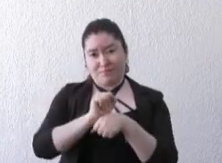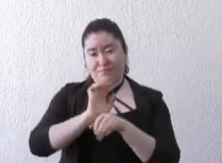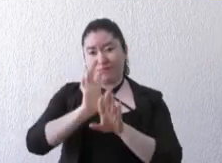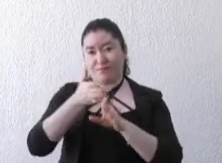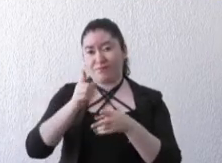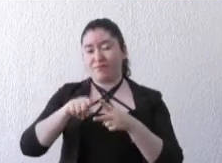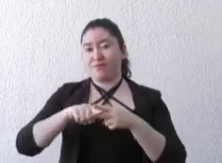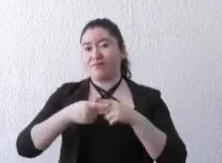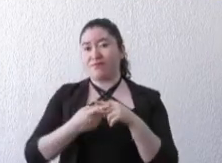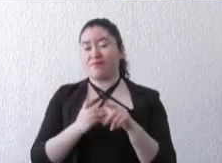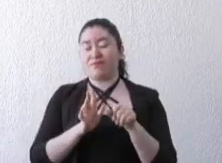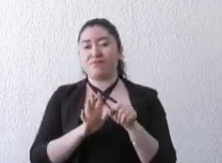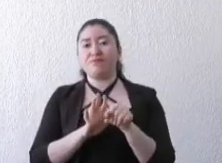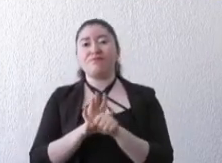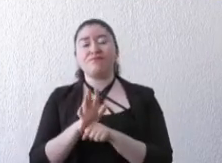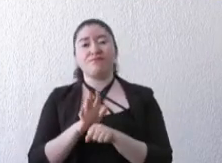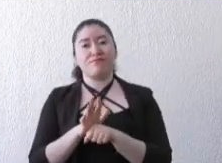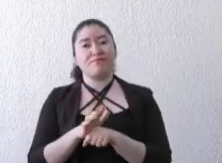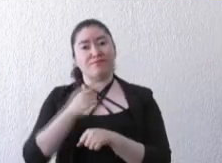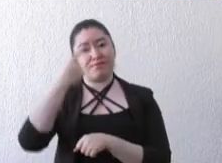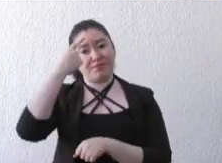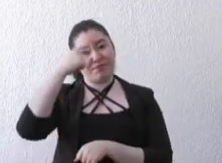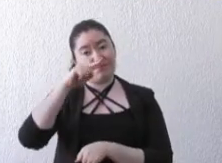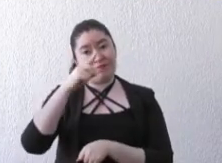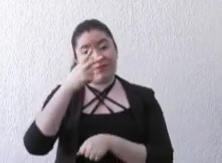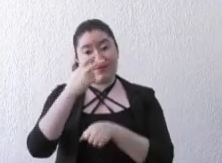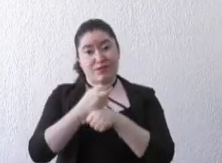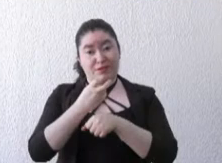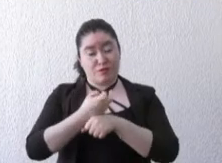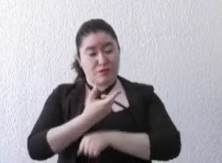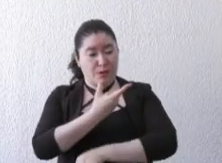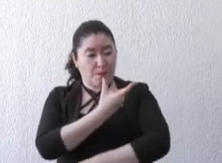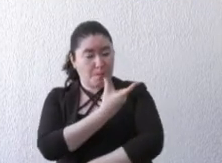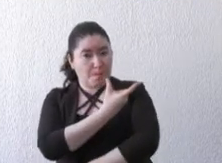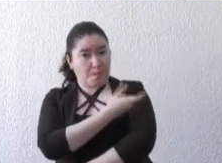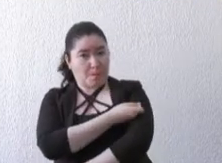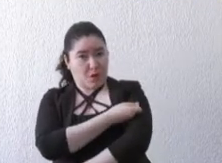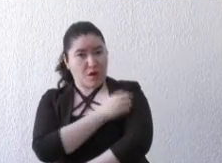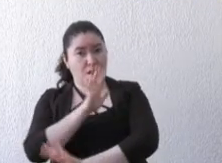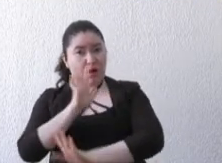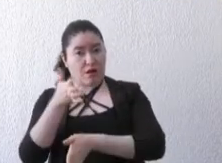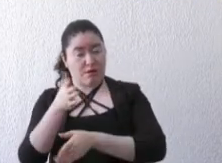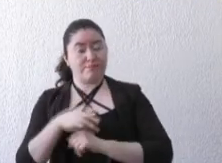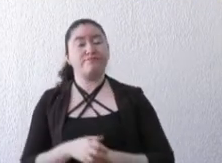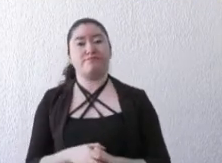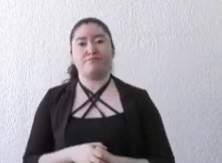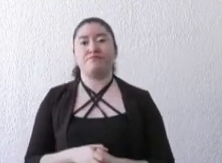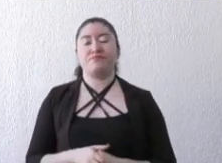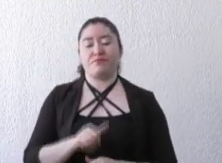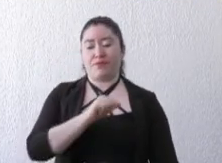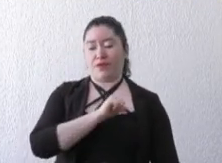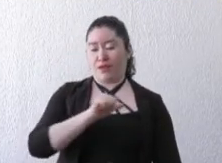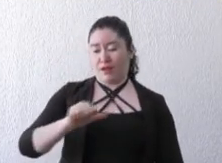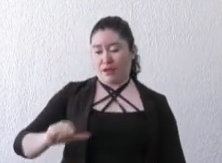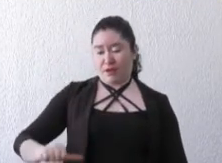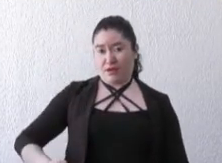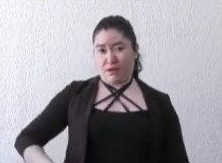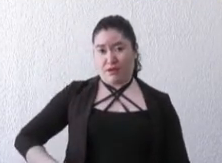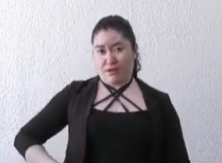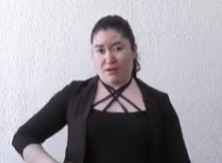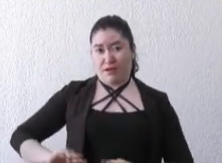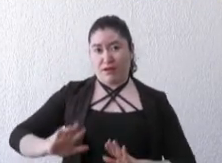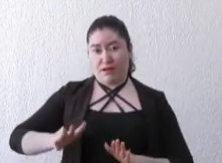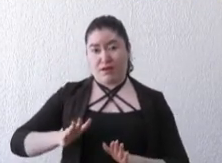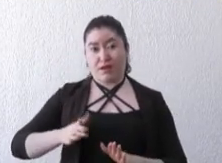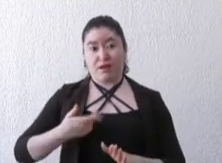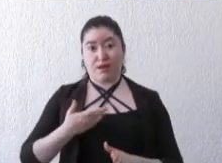el plazo para las segundas dosis. ¿Los habitantes de estas alcaldías deben